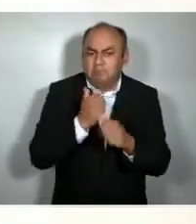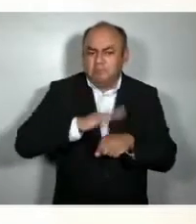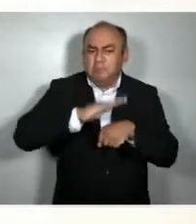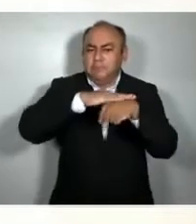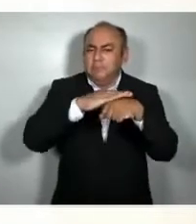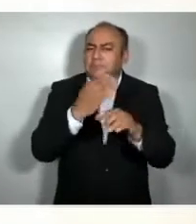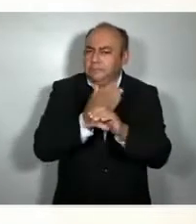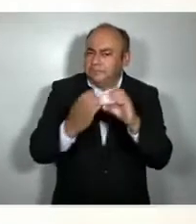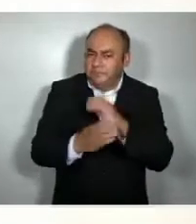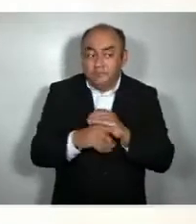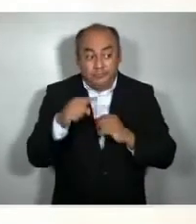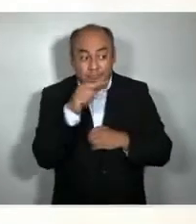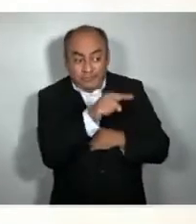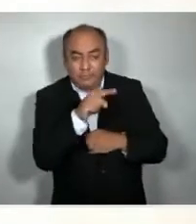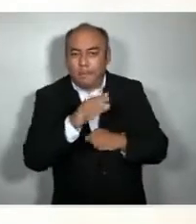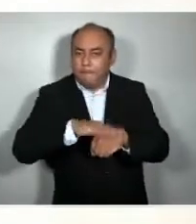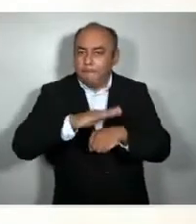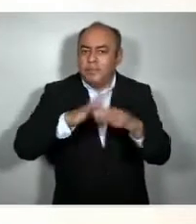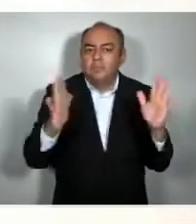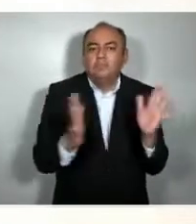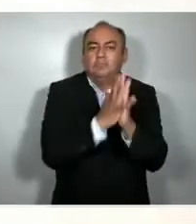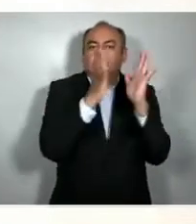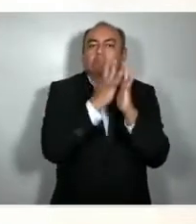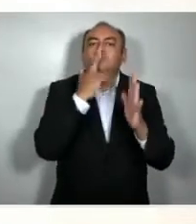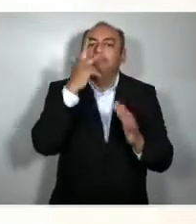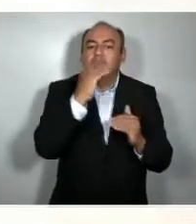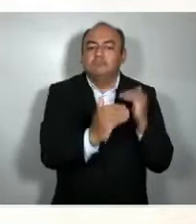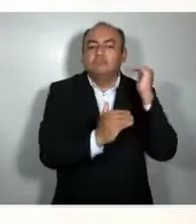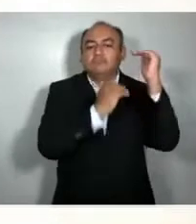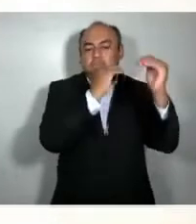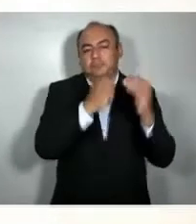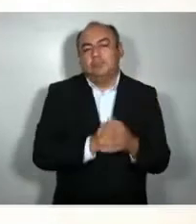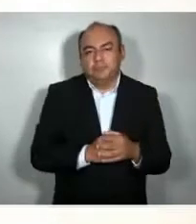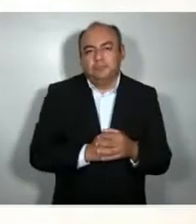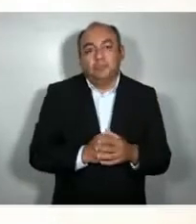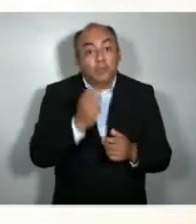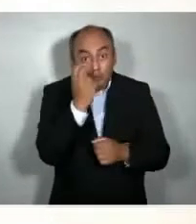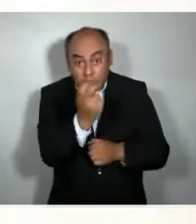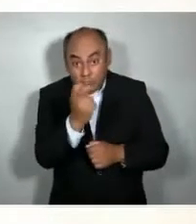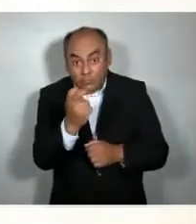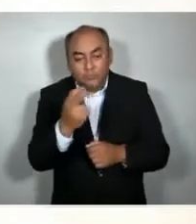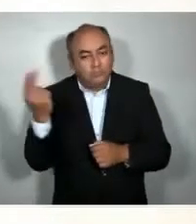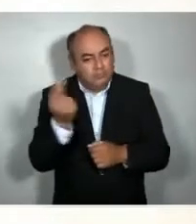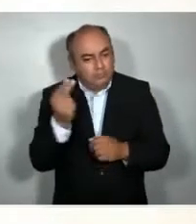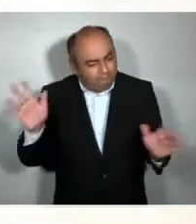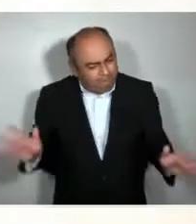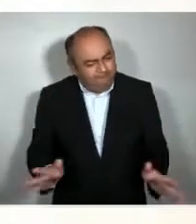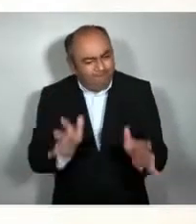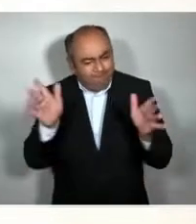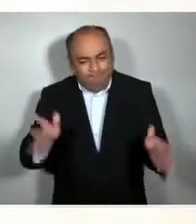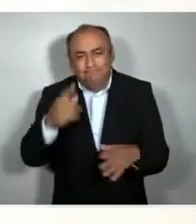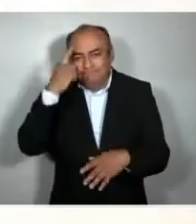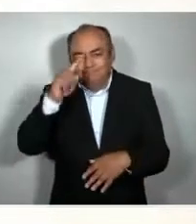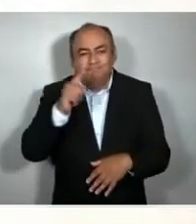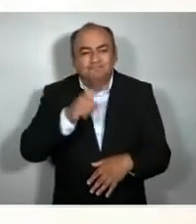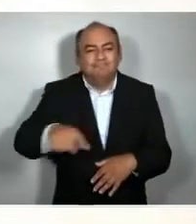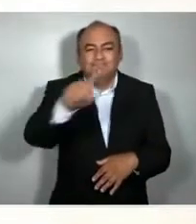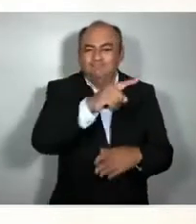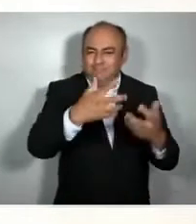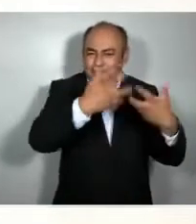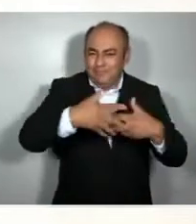los índices de competitividad. Es por esto que se deberá fomentar constantemente la participación de los